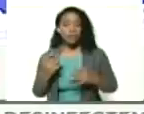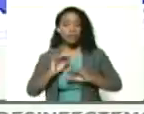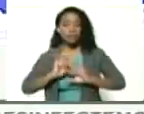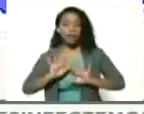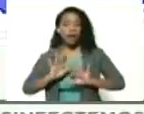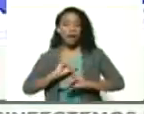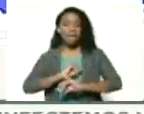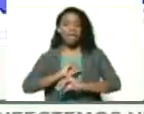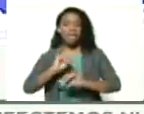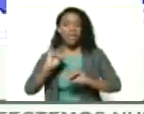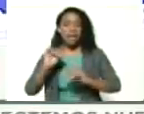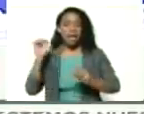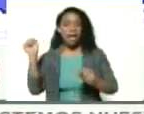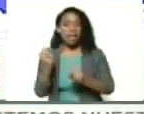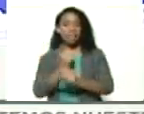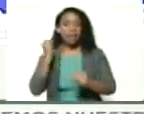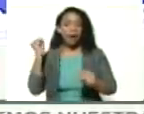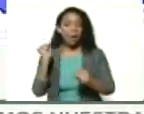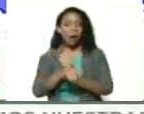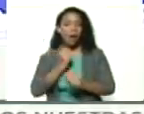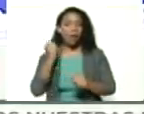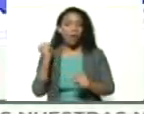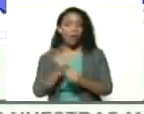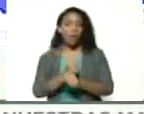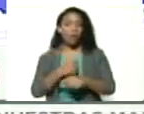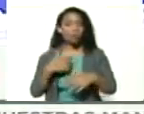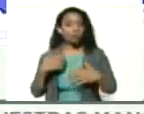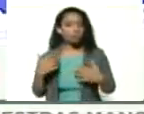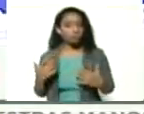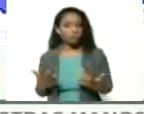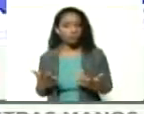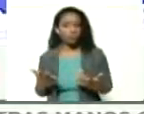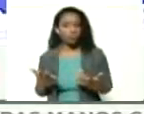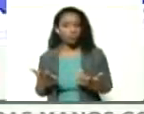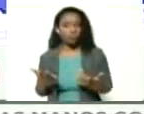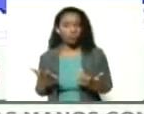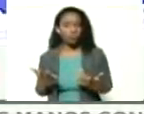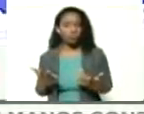culminado el trabajo de